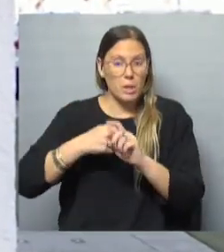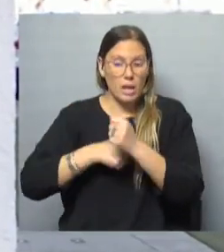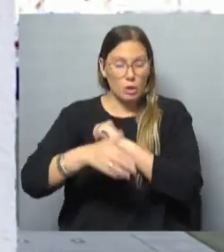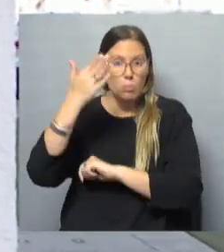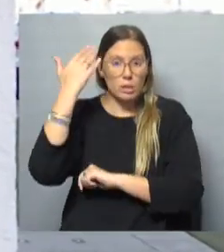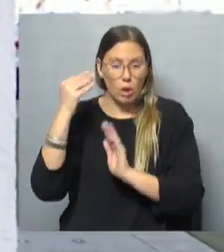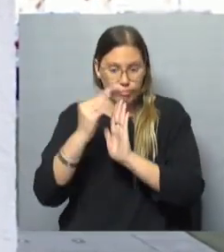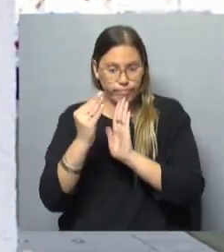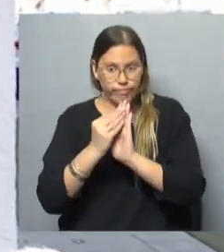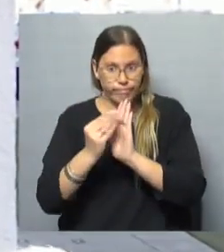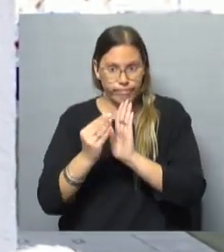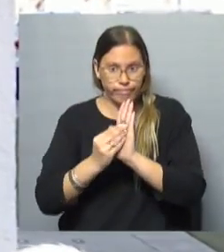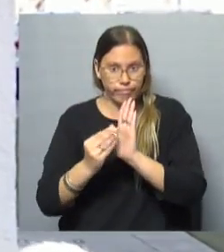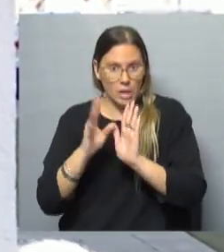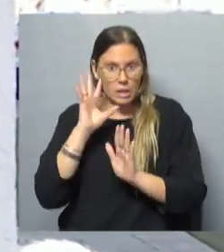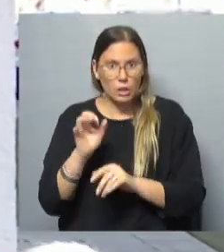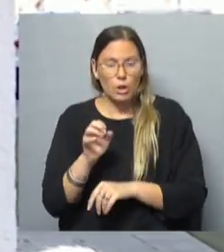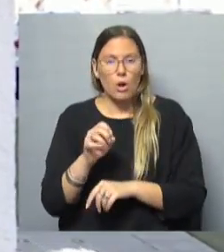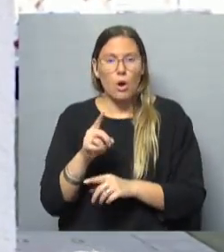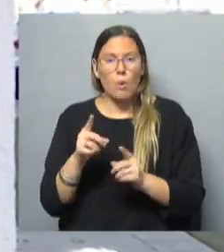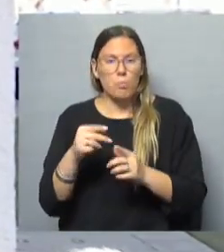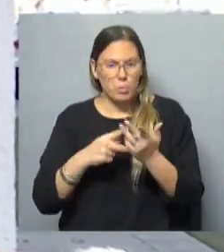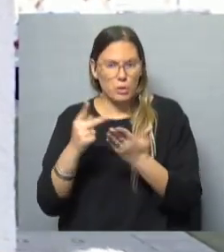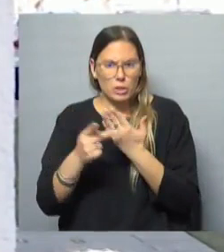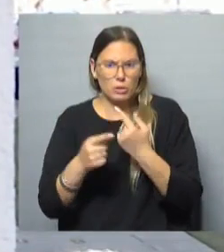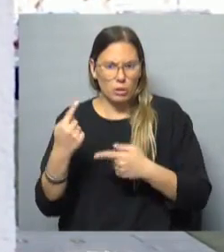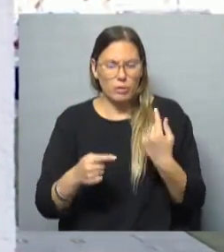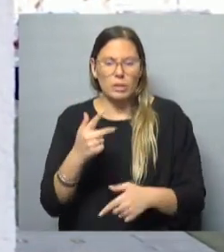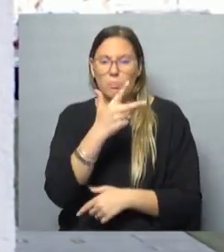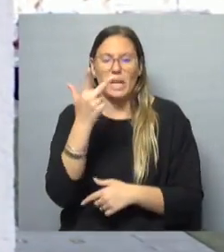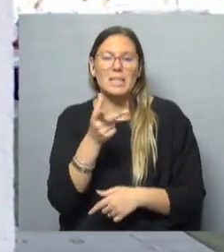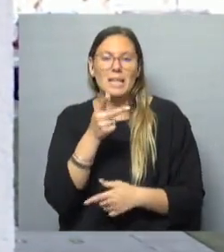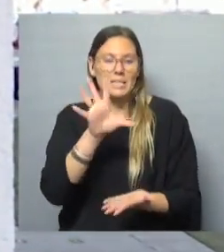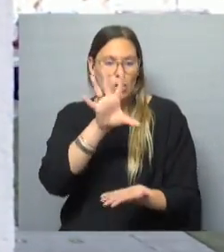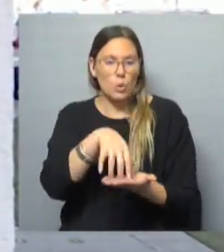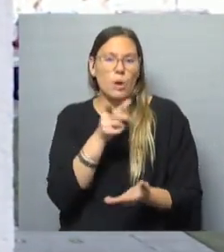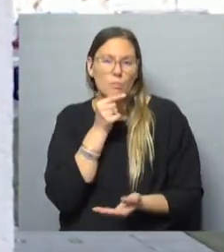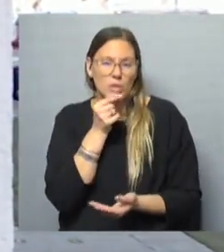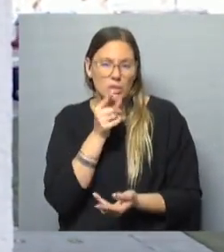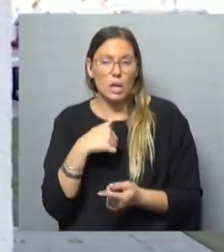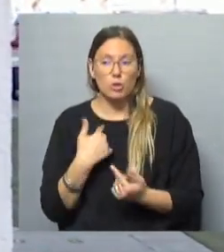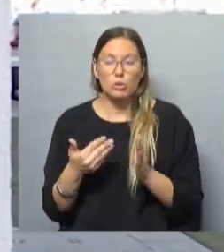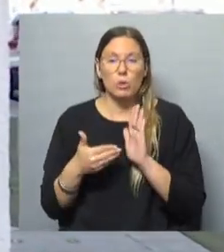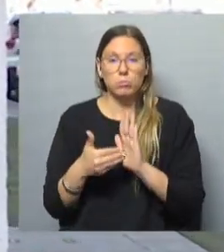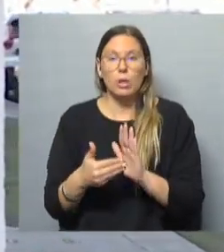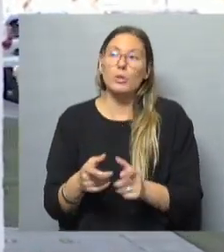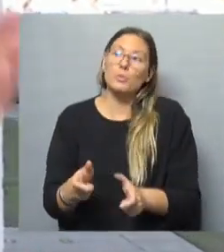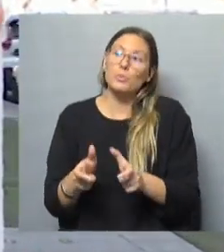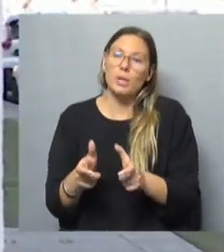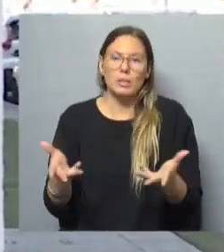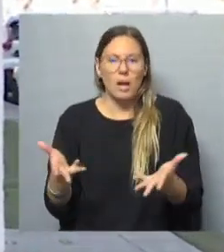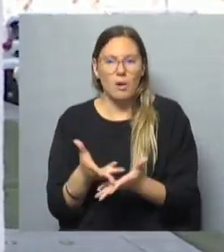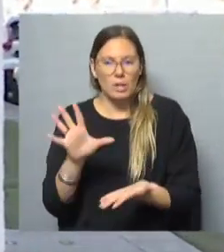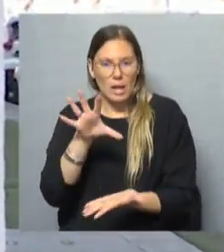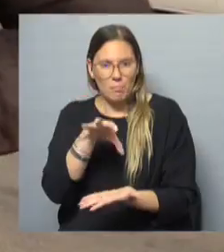pasado. Se postularon, creo, un par de docenas de proyectos para 3 garitas, esta y 2 más. Y nosotros postulamos y bueno, tuvimos la suerte de ahora tener